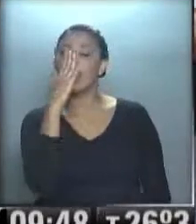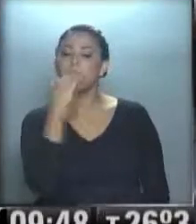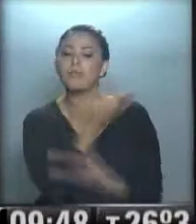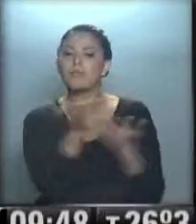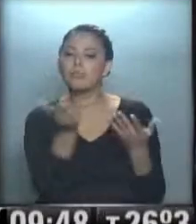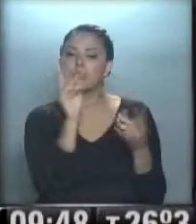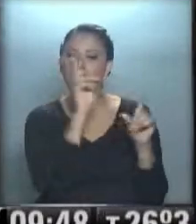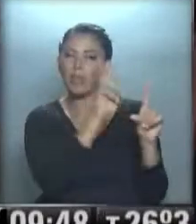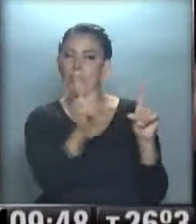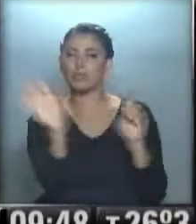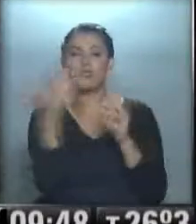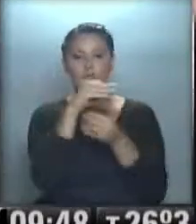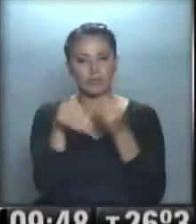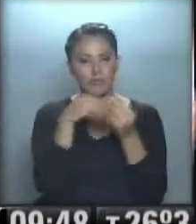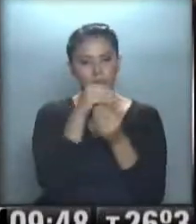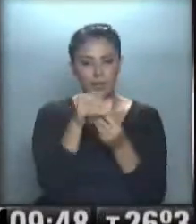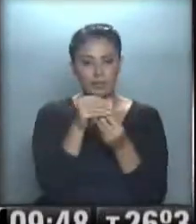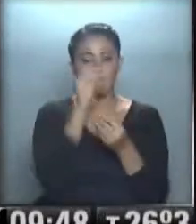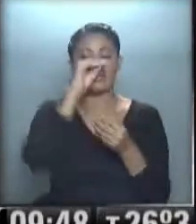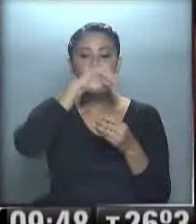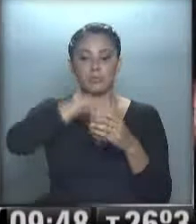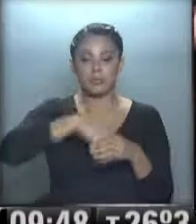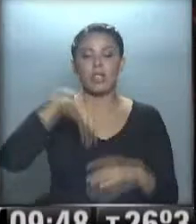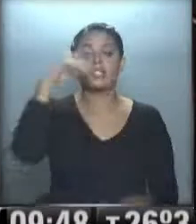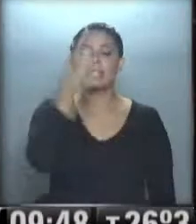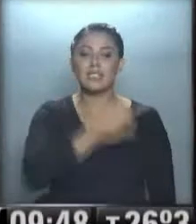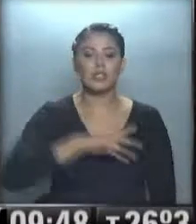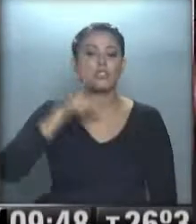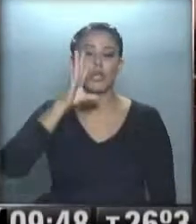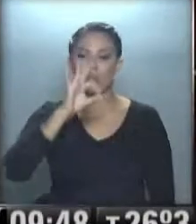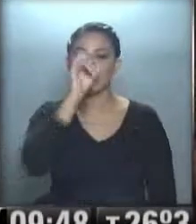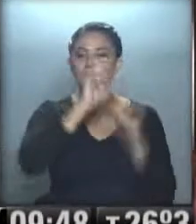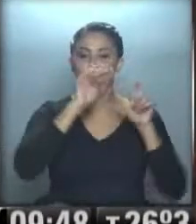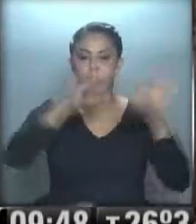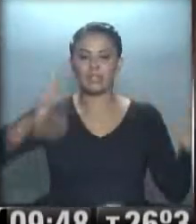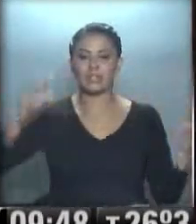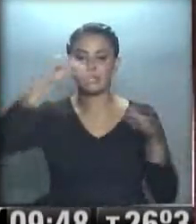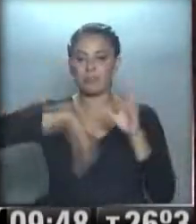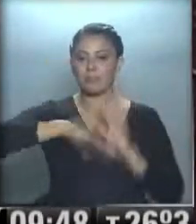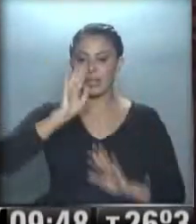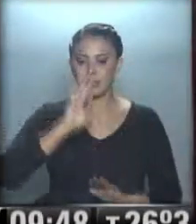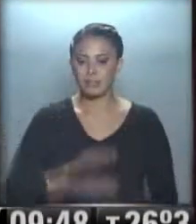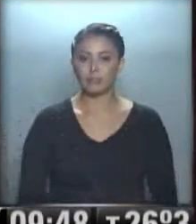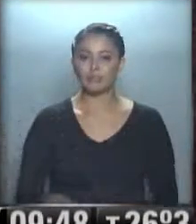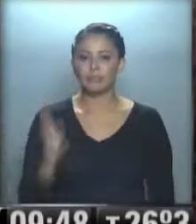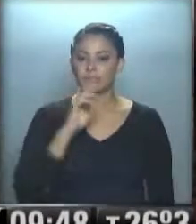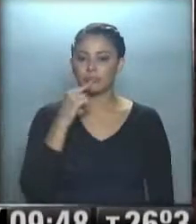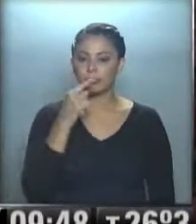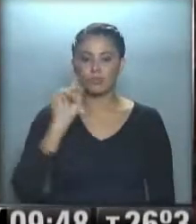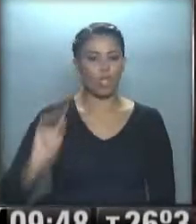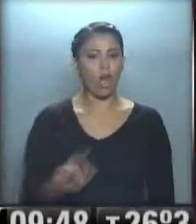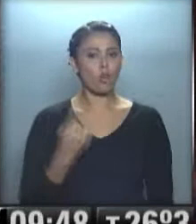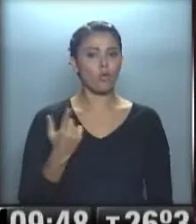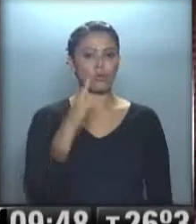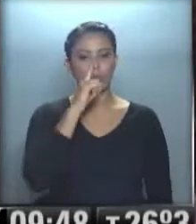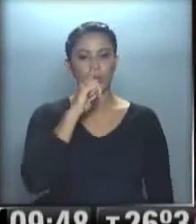para toda la familia cuenta con más de 150 artistas en escena. Estamos orgullosísimos de ser parte